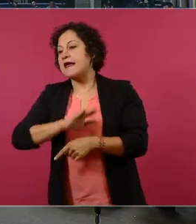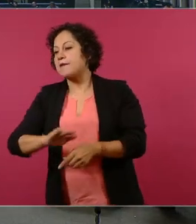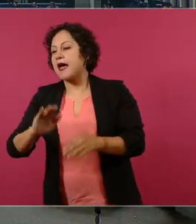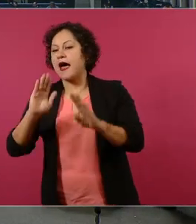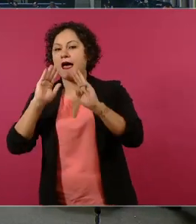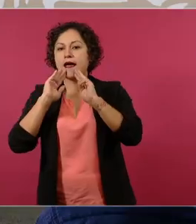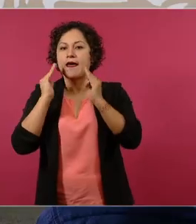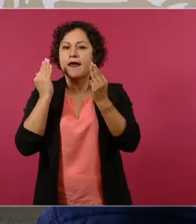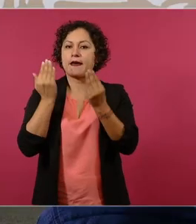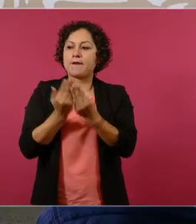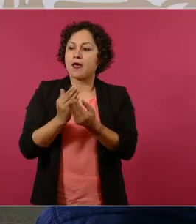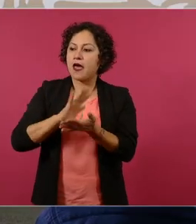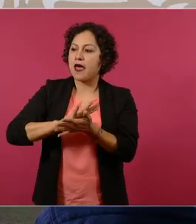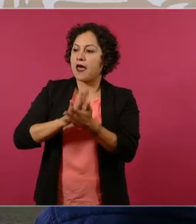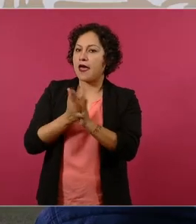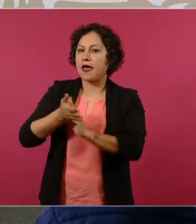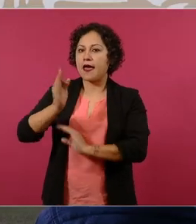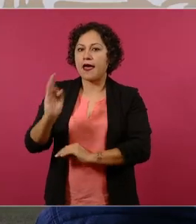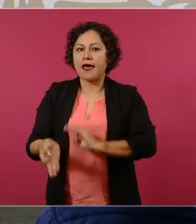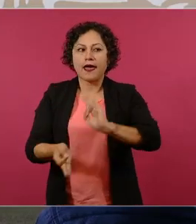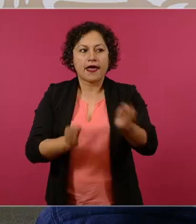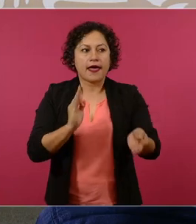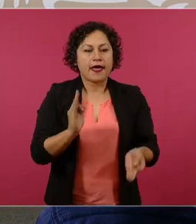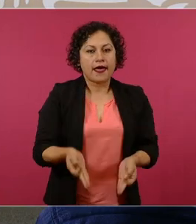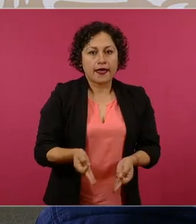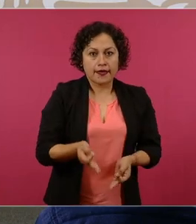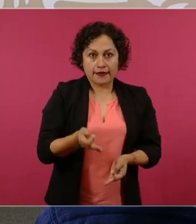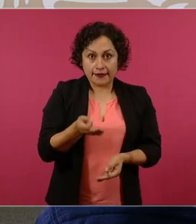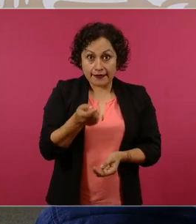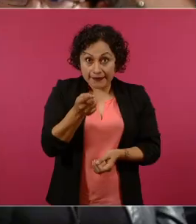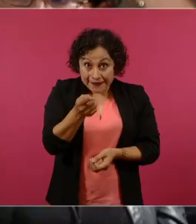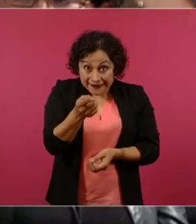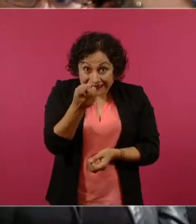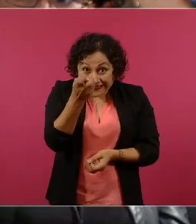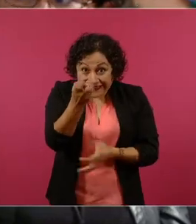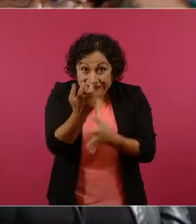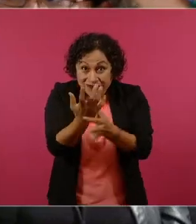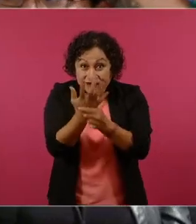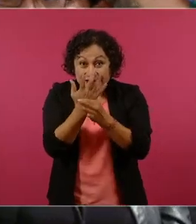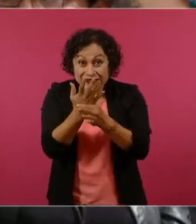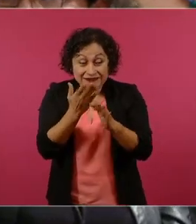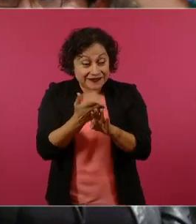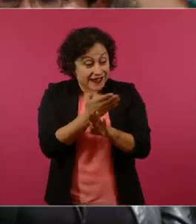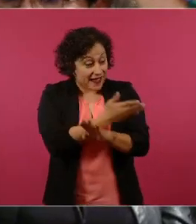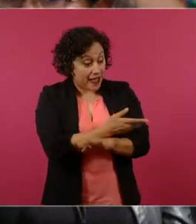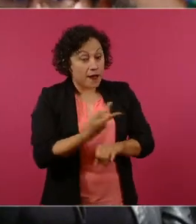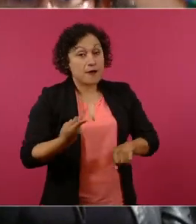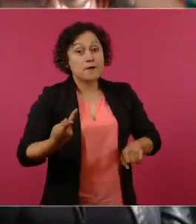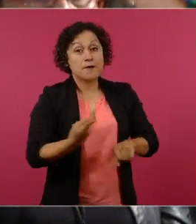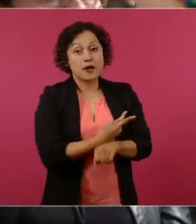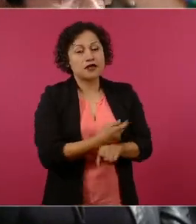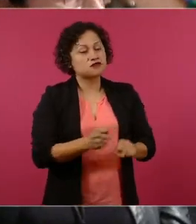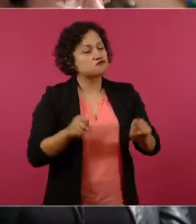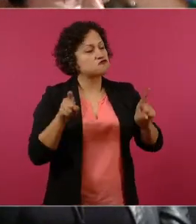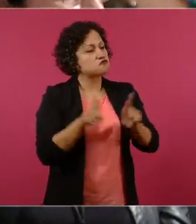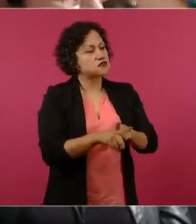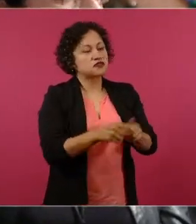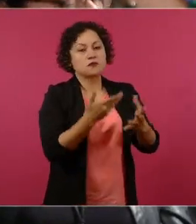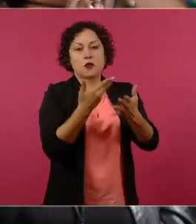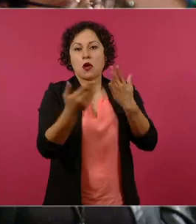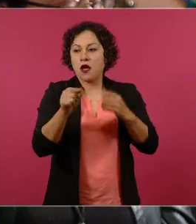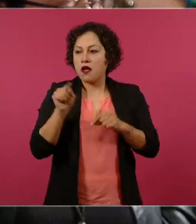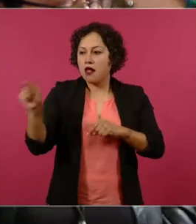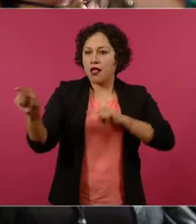un pacto esos pactos los tiene la y le dice y te do publicidad y si pero pues ya